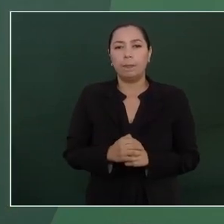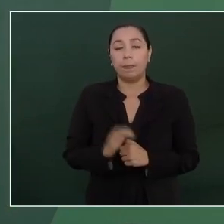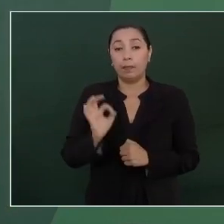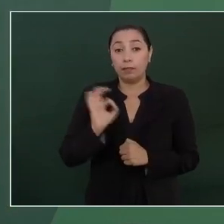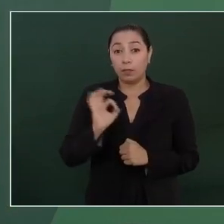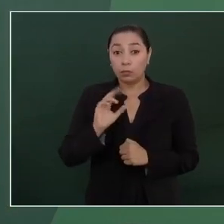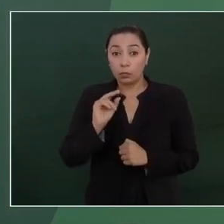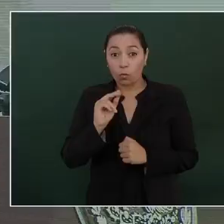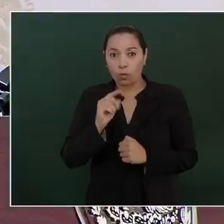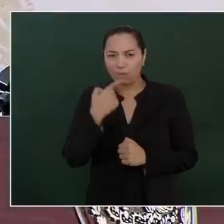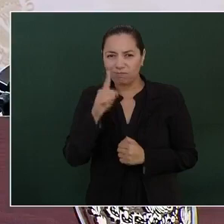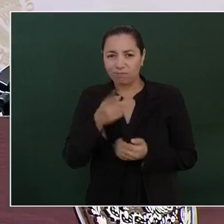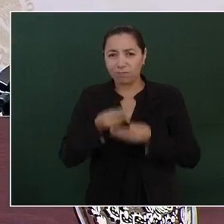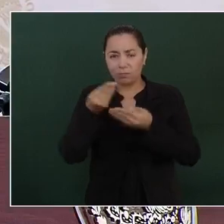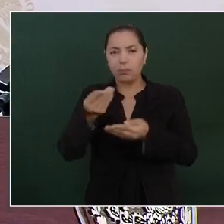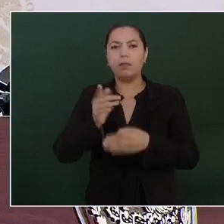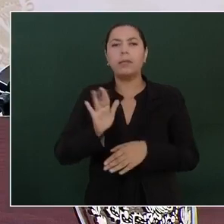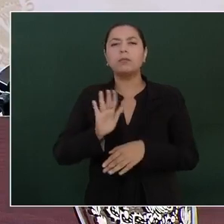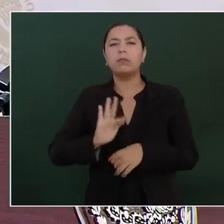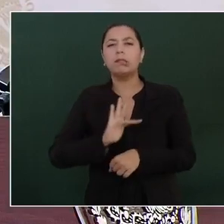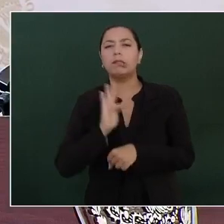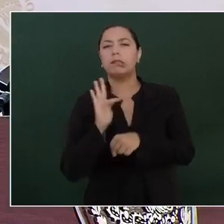se estaría encubriendo